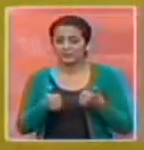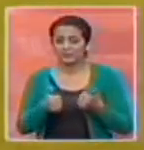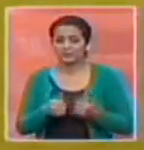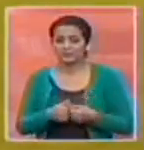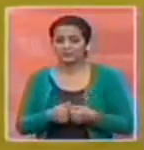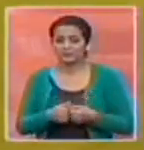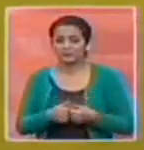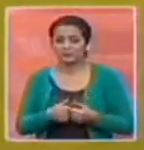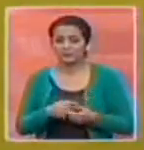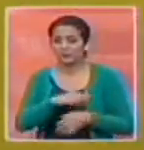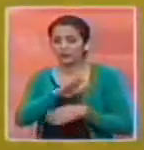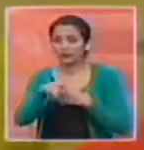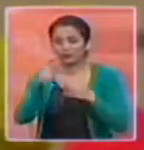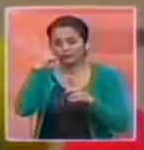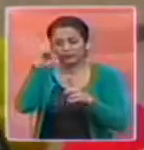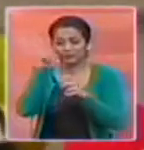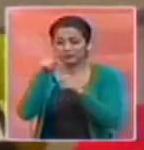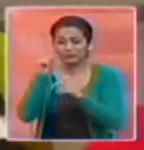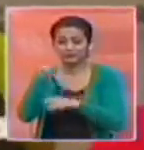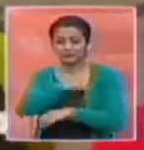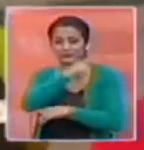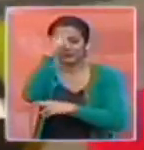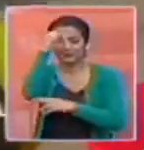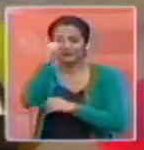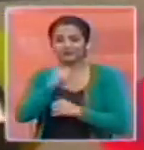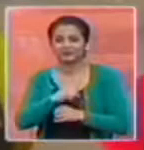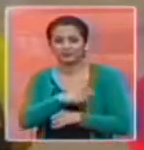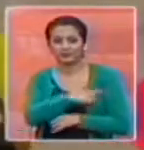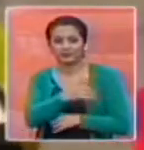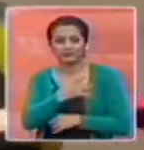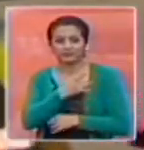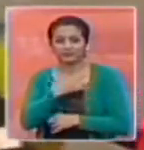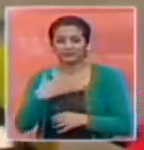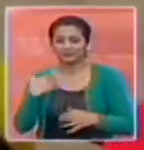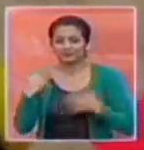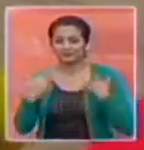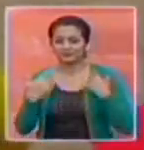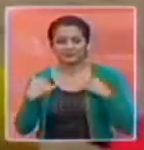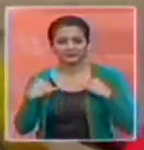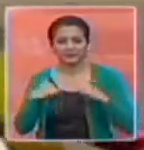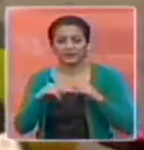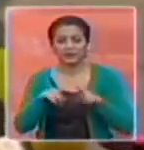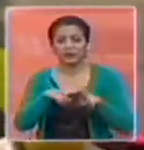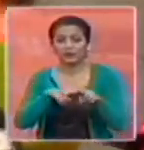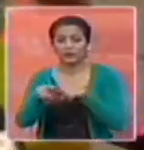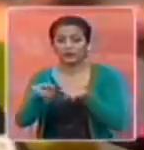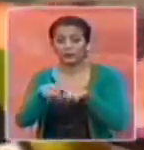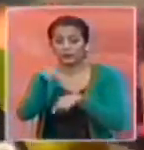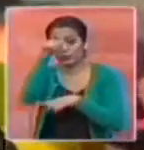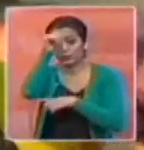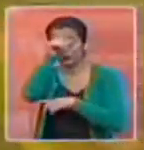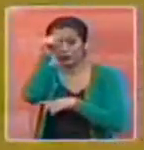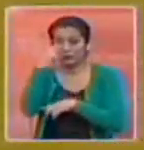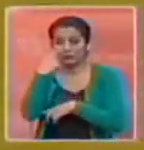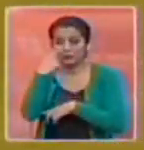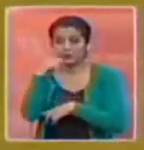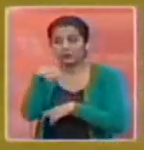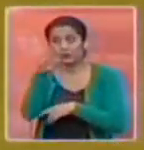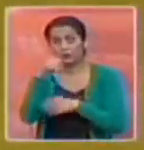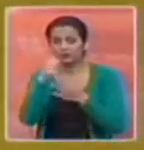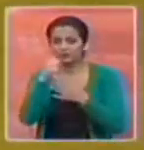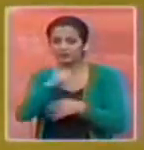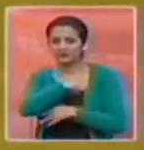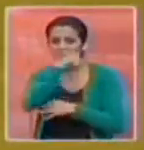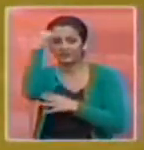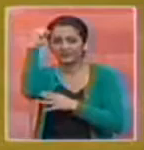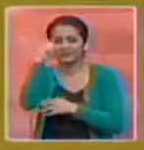solo piensan en la victoria. Oh, muy contento, motivado. Los compañeros sabemos que tenemos que salir a ganar el día domingo y si Dios lo permite poder alzar la copa. Darío Aymar se